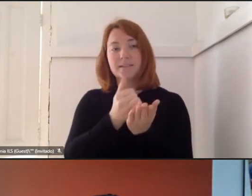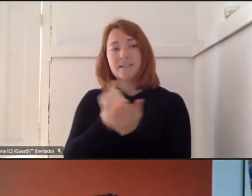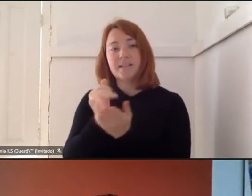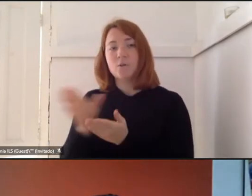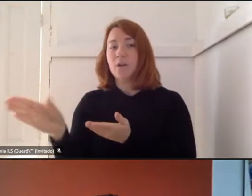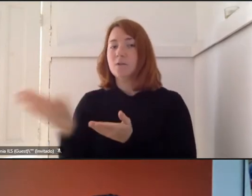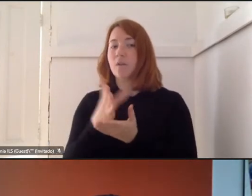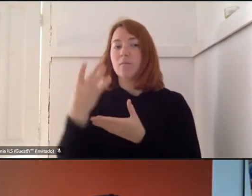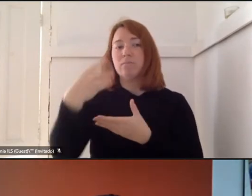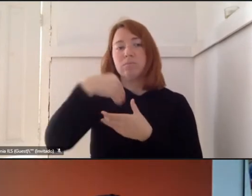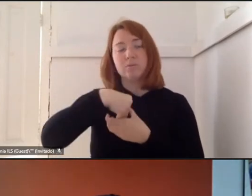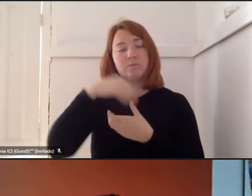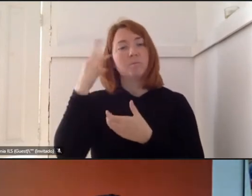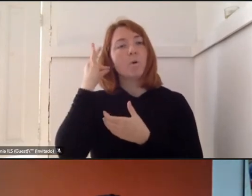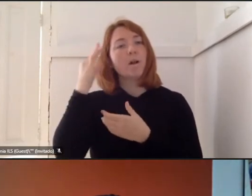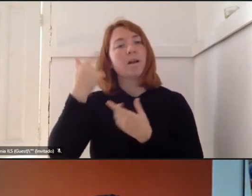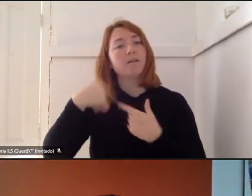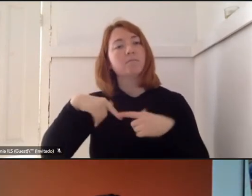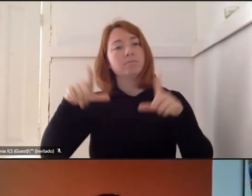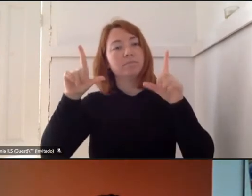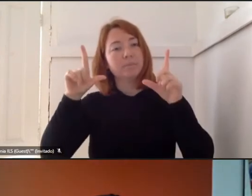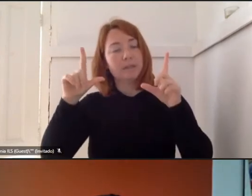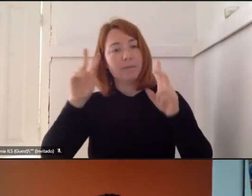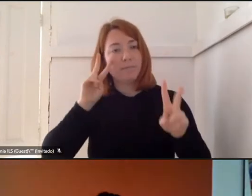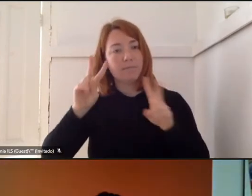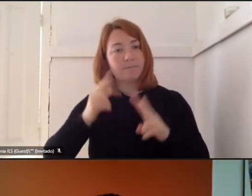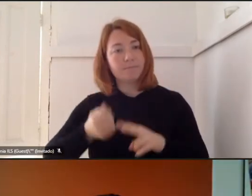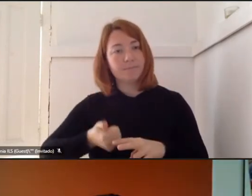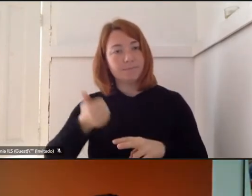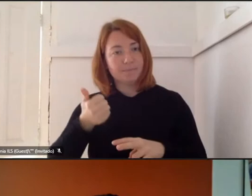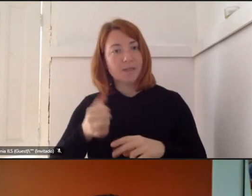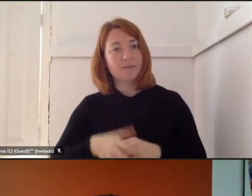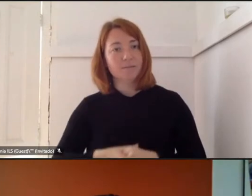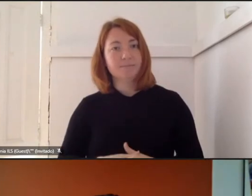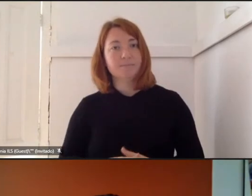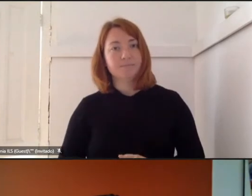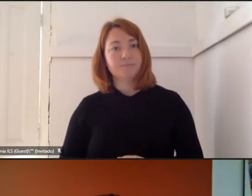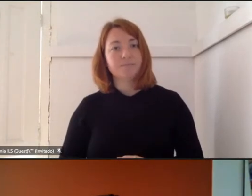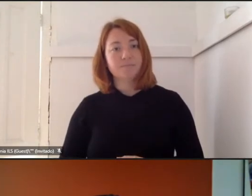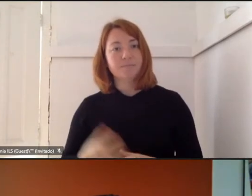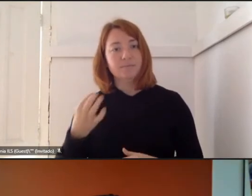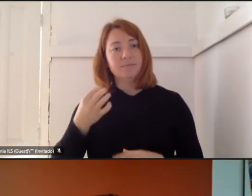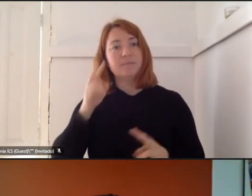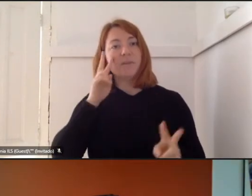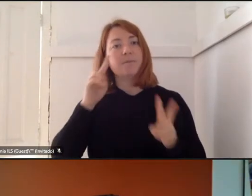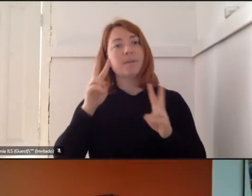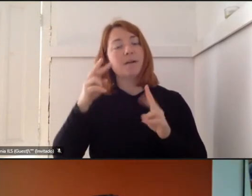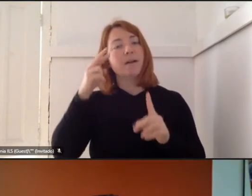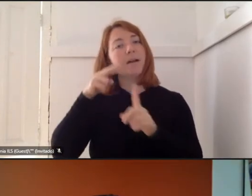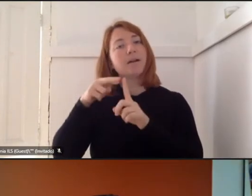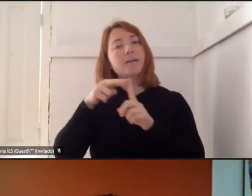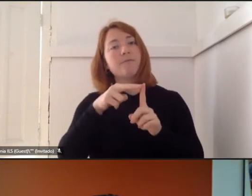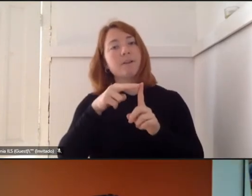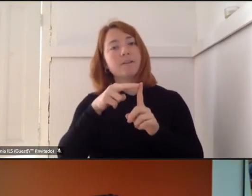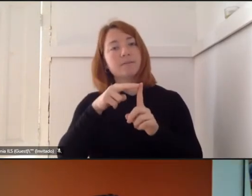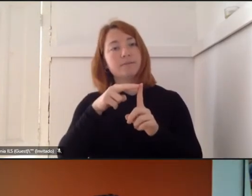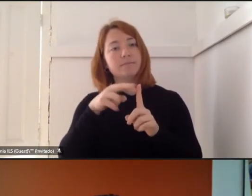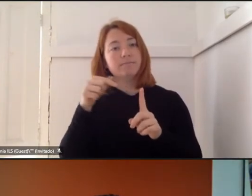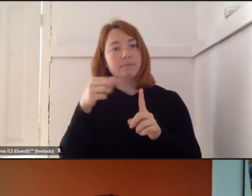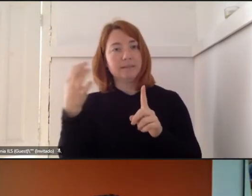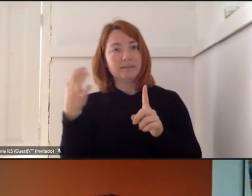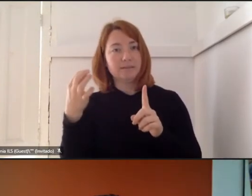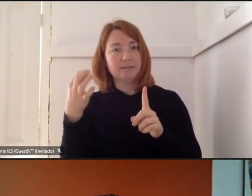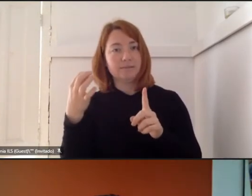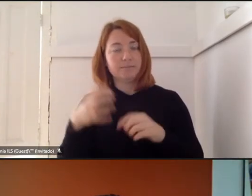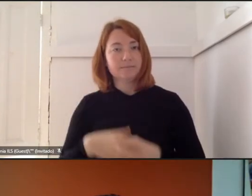perspectiva de género no solo visibilizar referentes, que sí, hay que empezar por ahí, por visibilizar referentes,